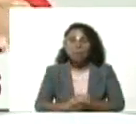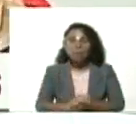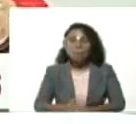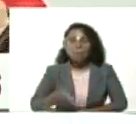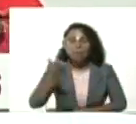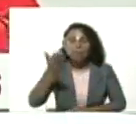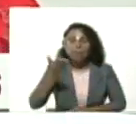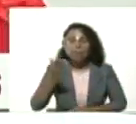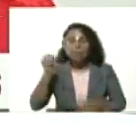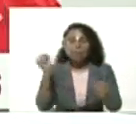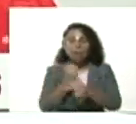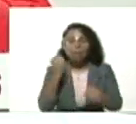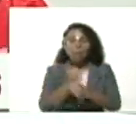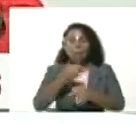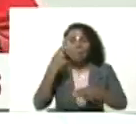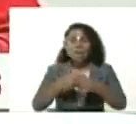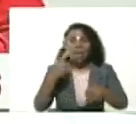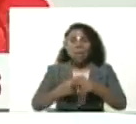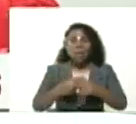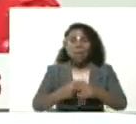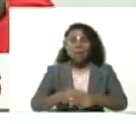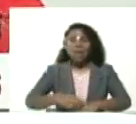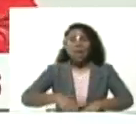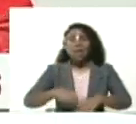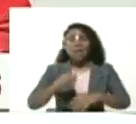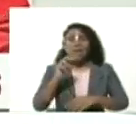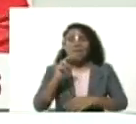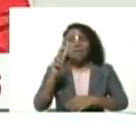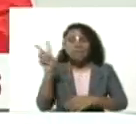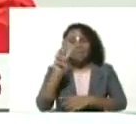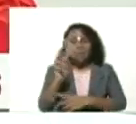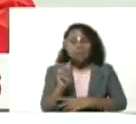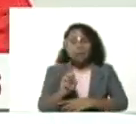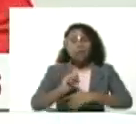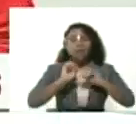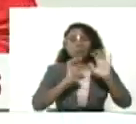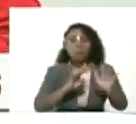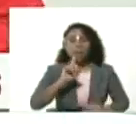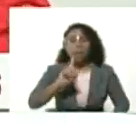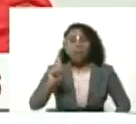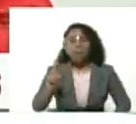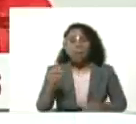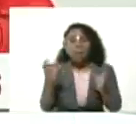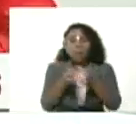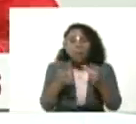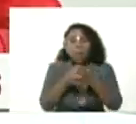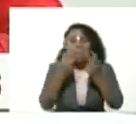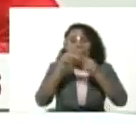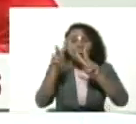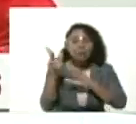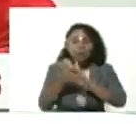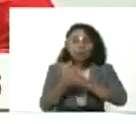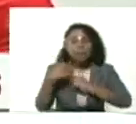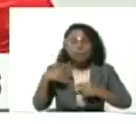la gestión de riesgo, en el B911, en los cuadrantes de paz. En este momento es de máximo